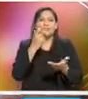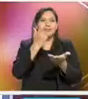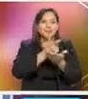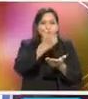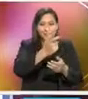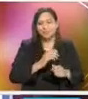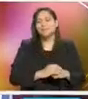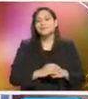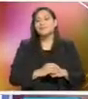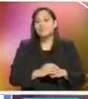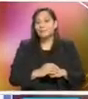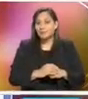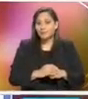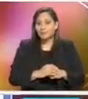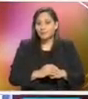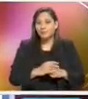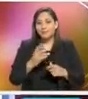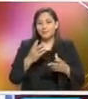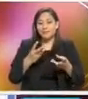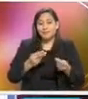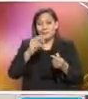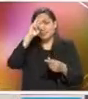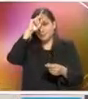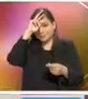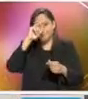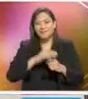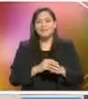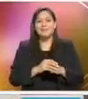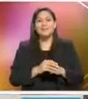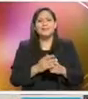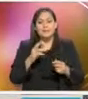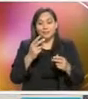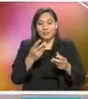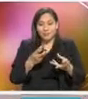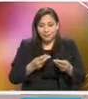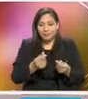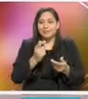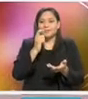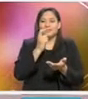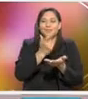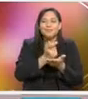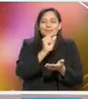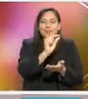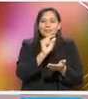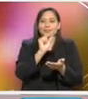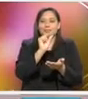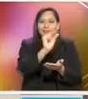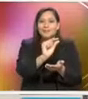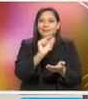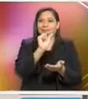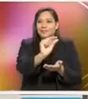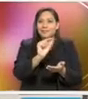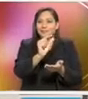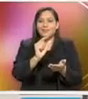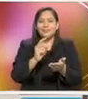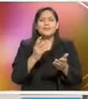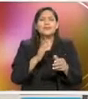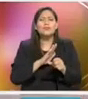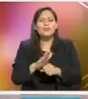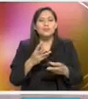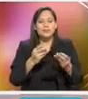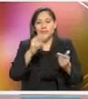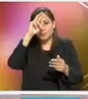oye, ¿cuánto es lo que nosotros gastamos, no? Entonces también vas involucrando a los chavos en el ejercicio, ¿no? Entonces haz de cuenta, haces una lista de lo